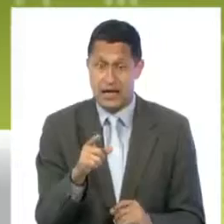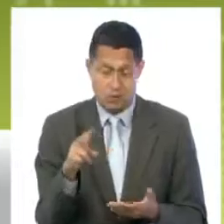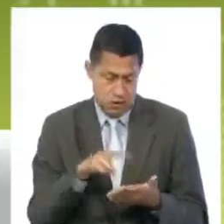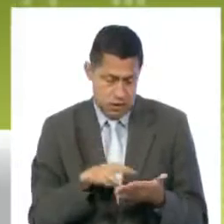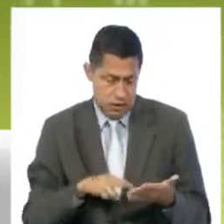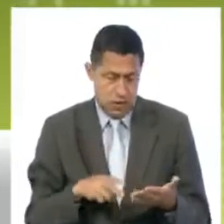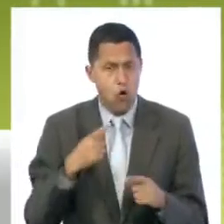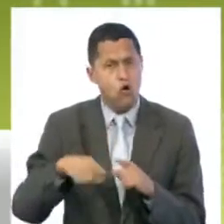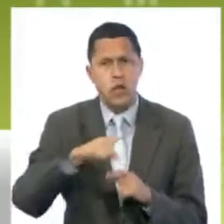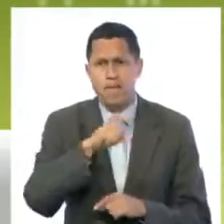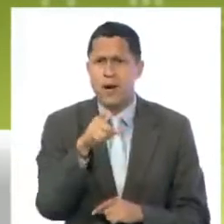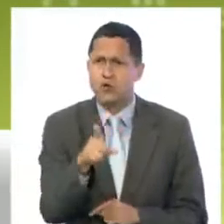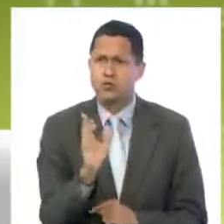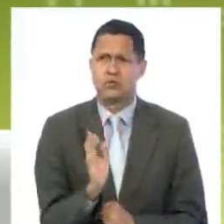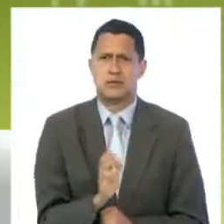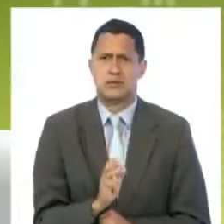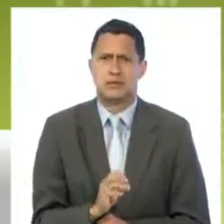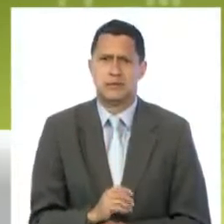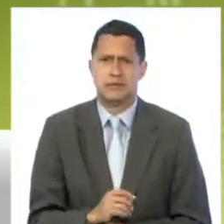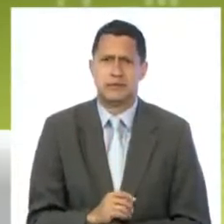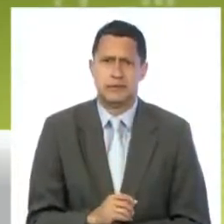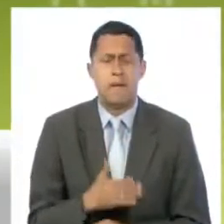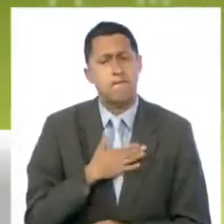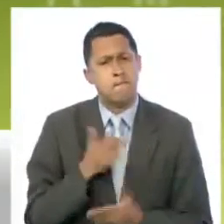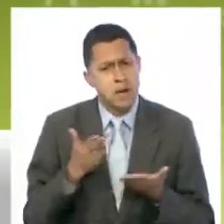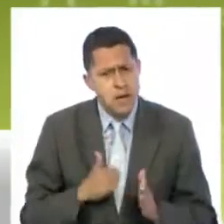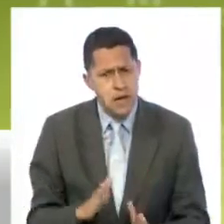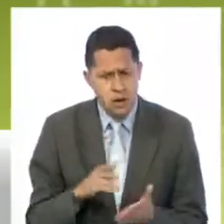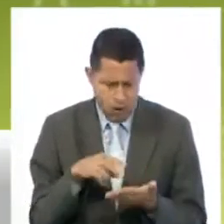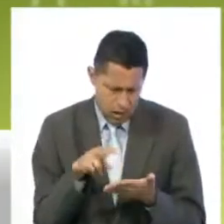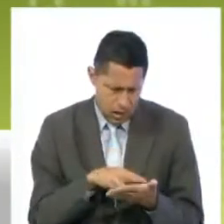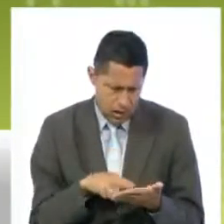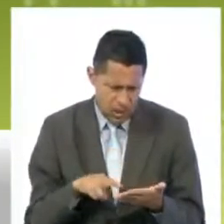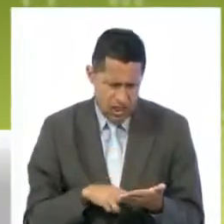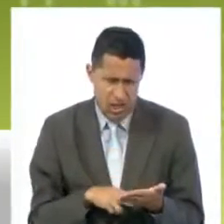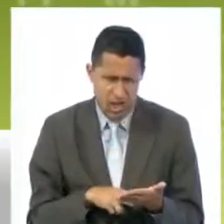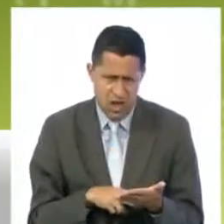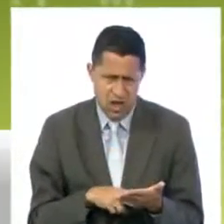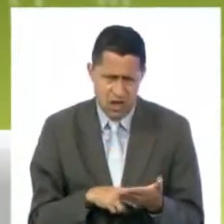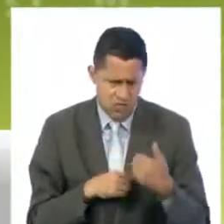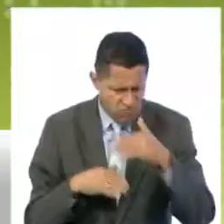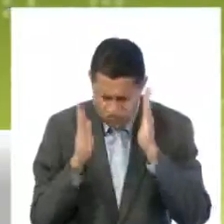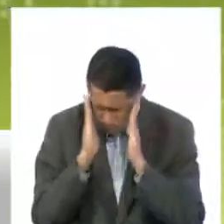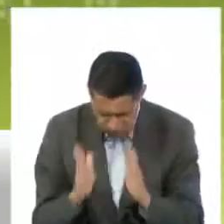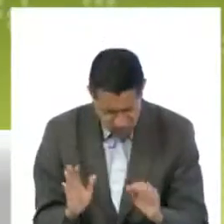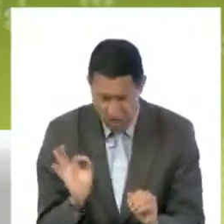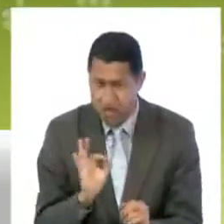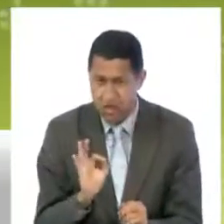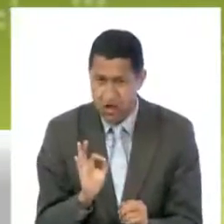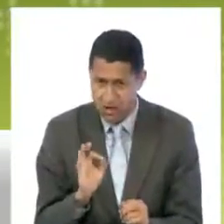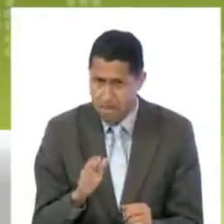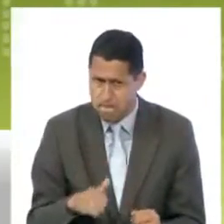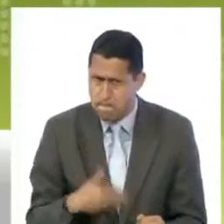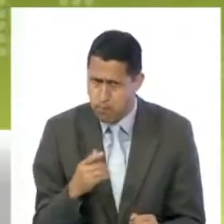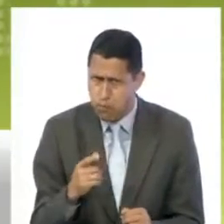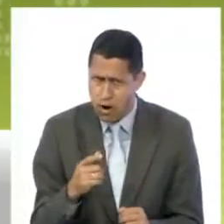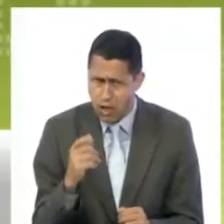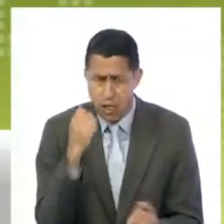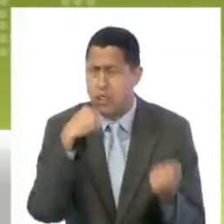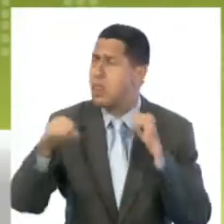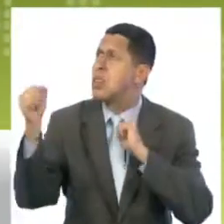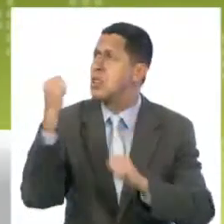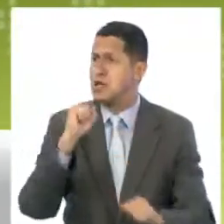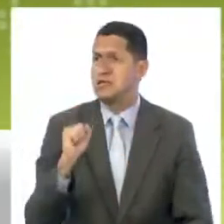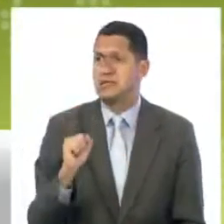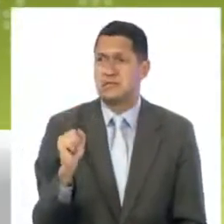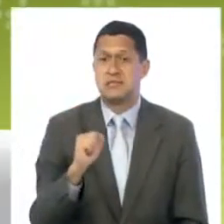más frecuente en los niños que en las niñas, por dos niños en una niña. Entonces, en las niñas las manualidades también